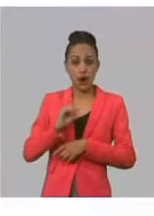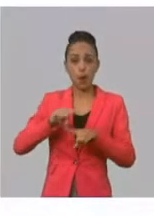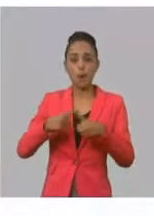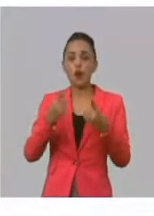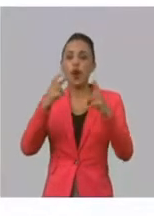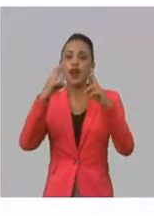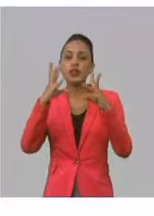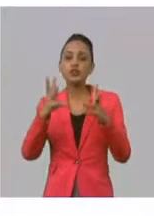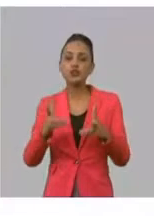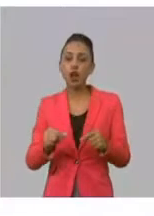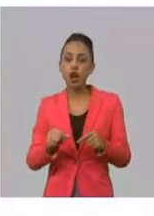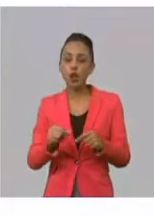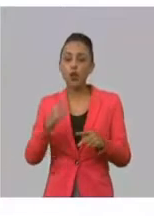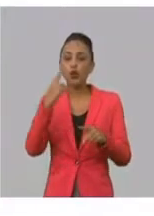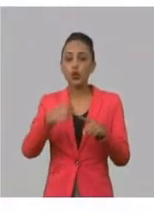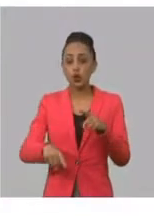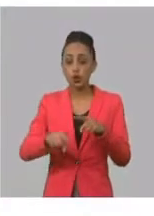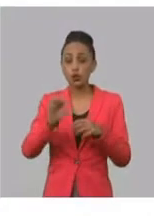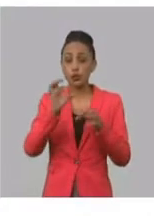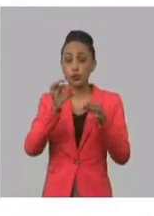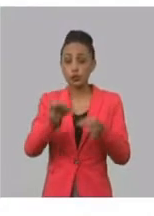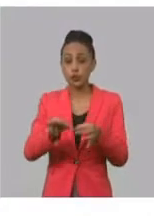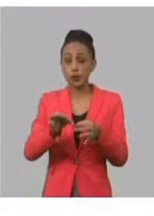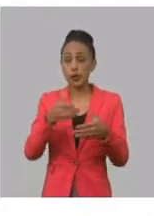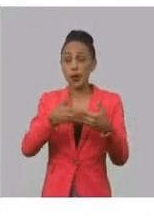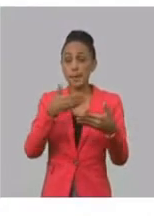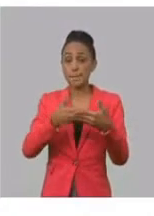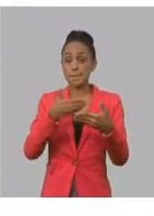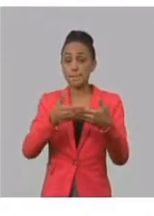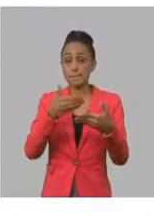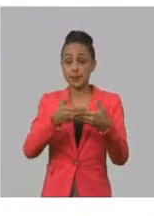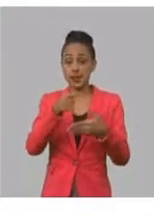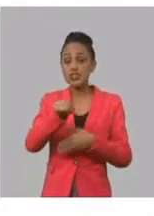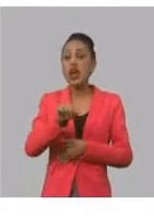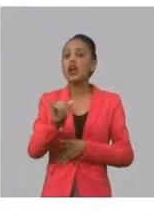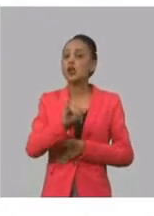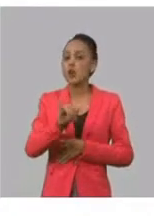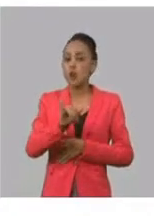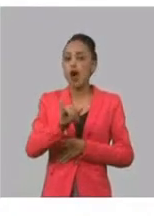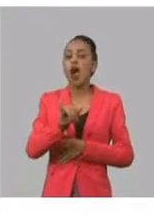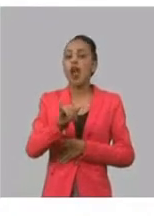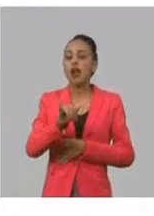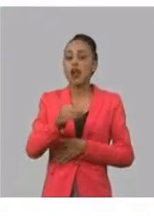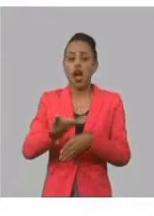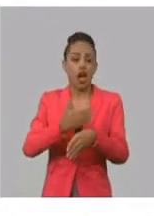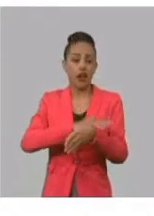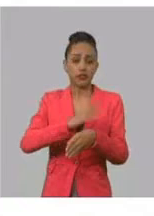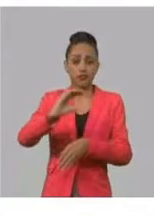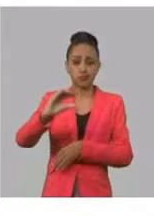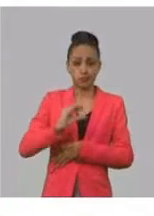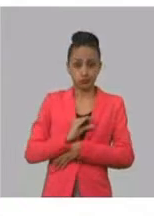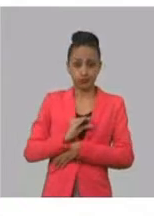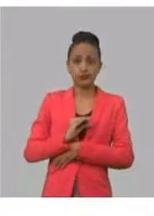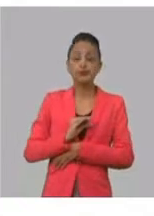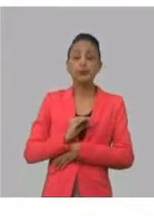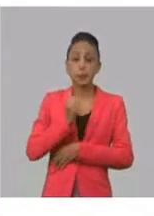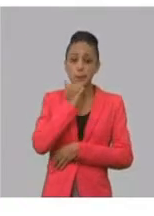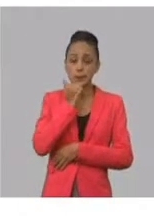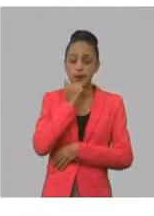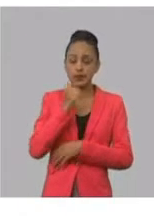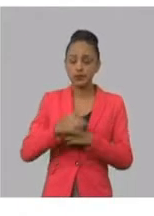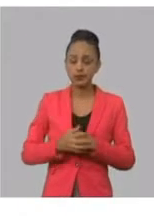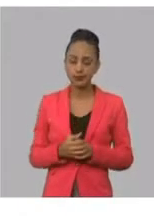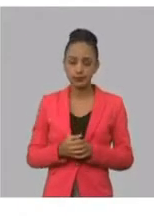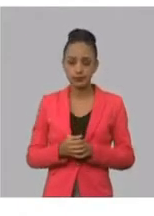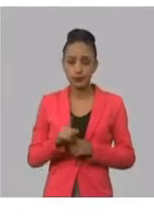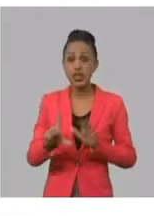unidades presupuestadas que en un primer momento tuvieron un incremento salarial adentro y ahora ahorita sí y ahora se ha generalizado que además está